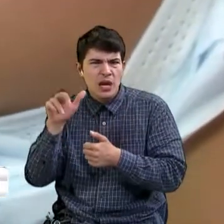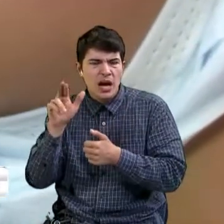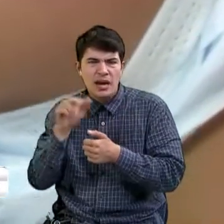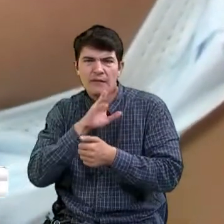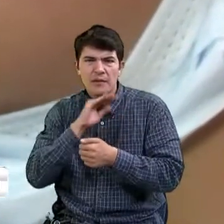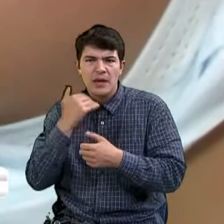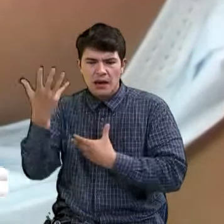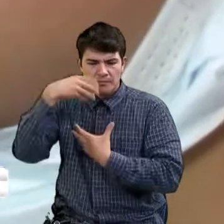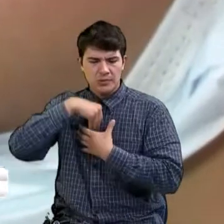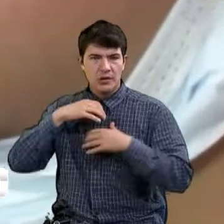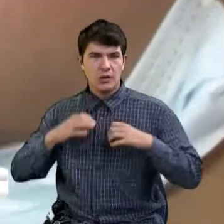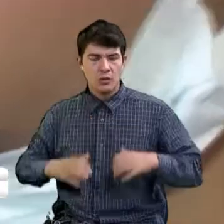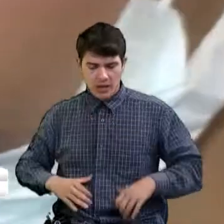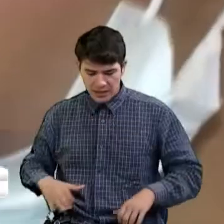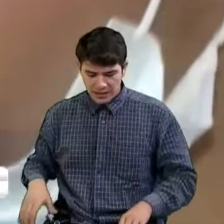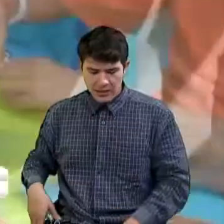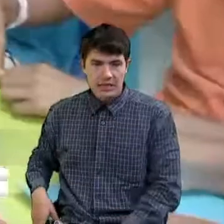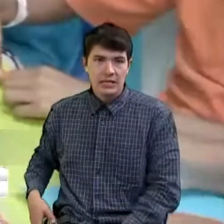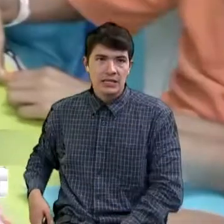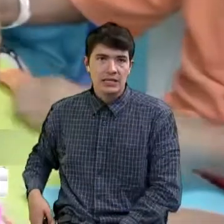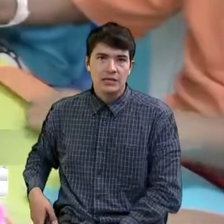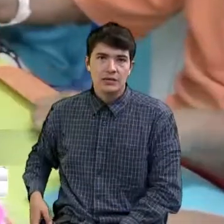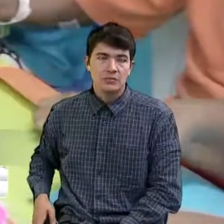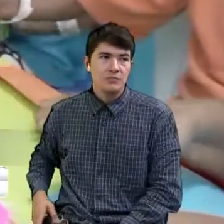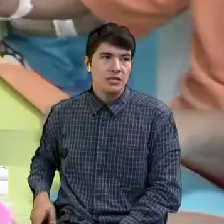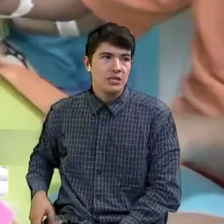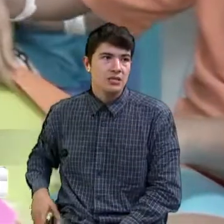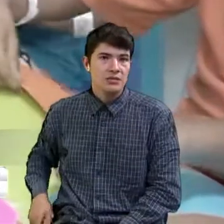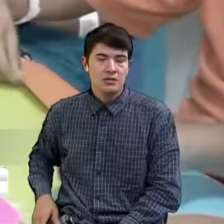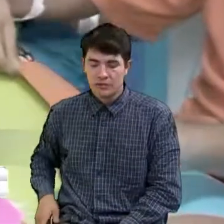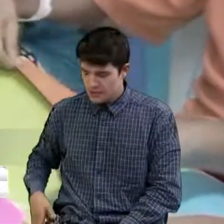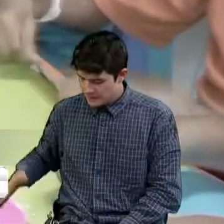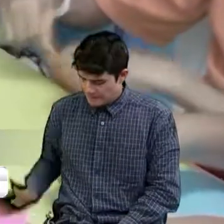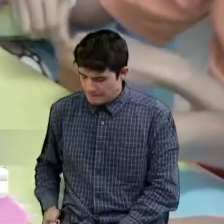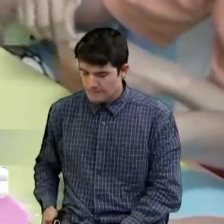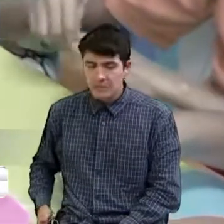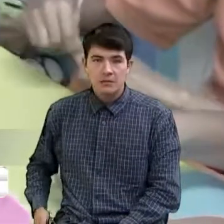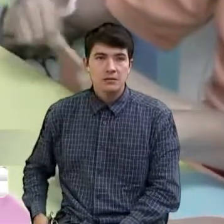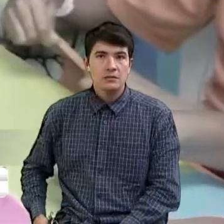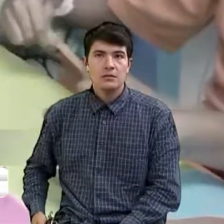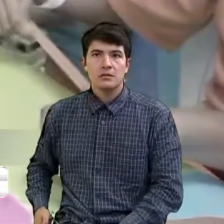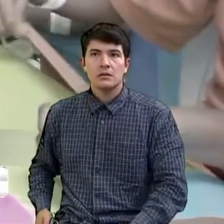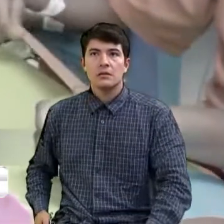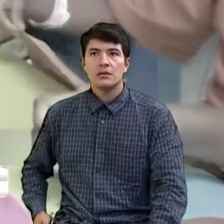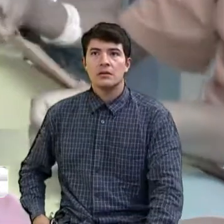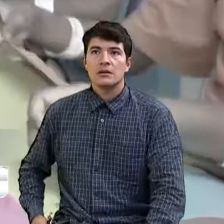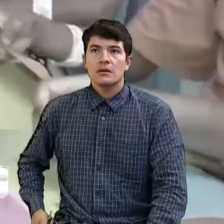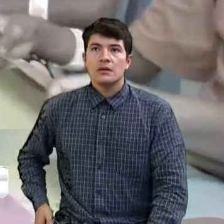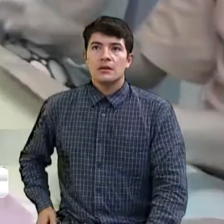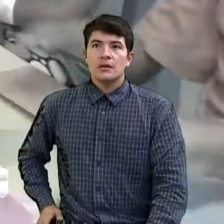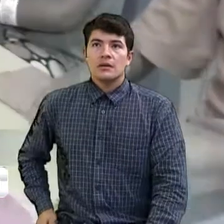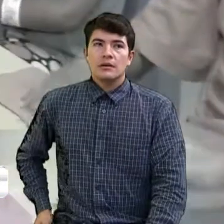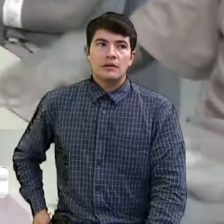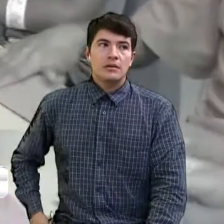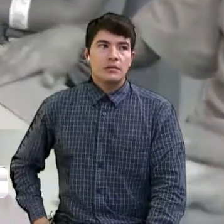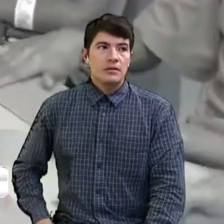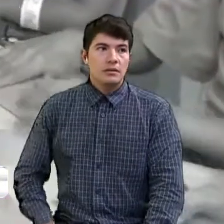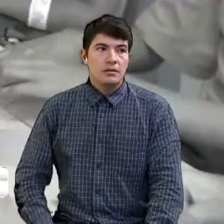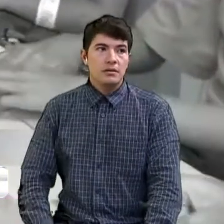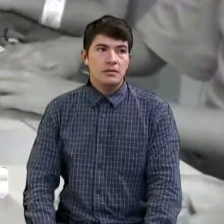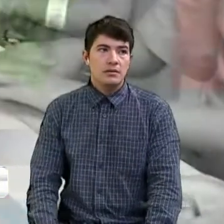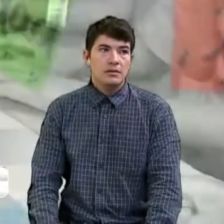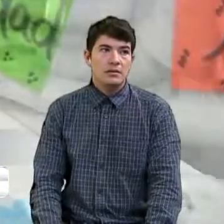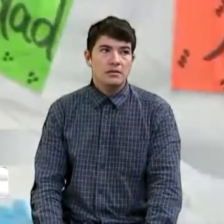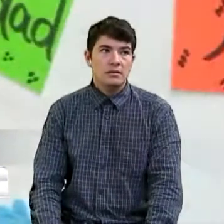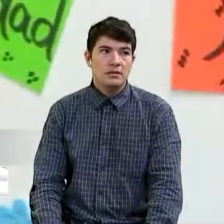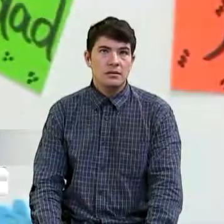su sangre, atacando su sistema inmunológico, conocido como púrpura trombocitopénica idiopática. El